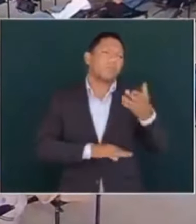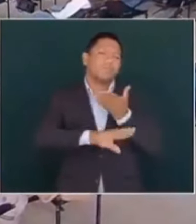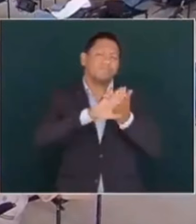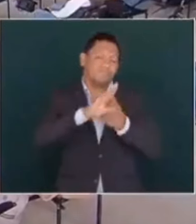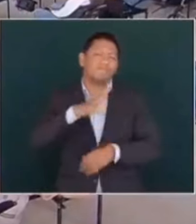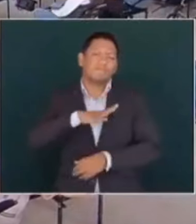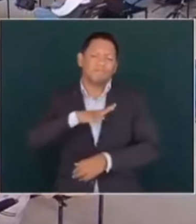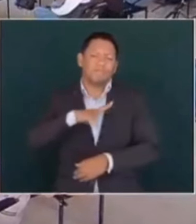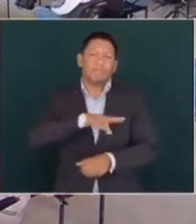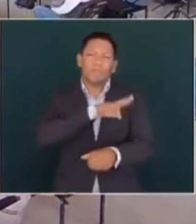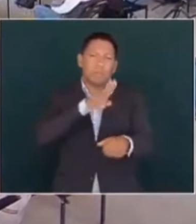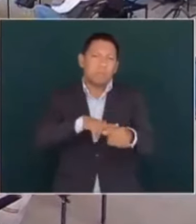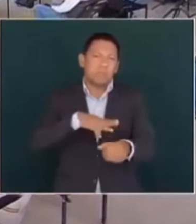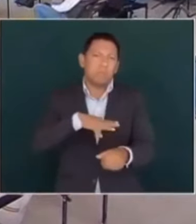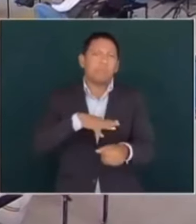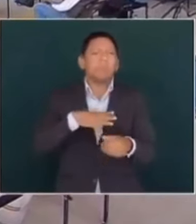que